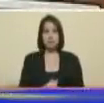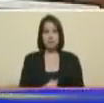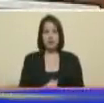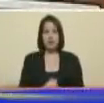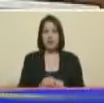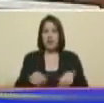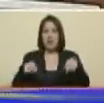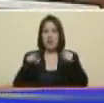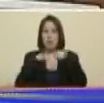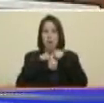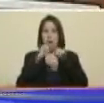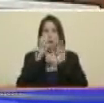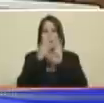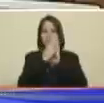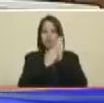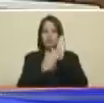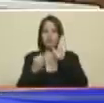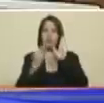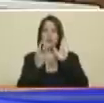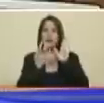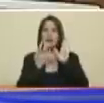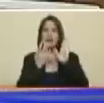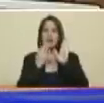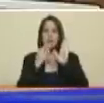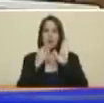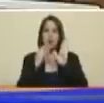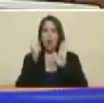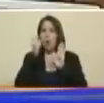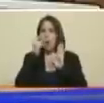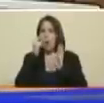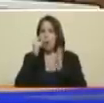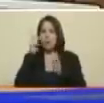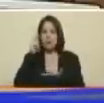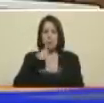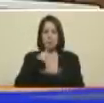ejemplo de militante revolucionario,